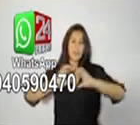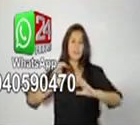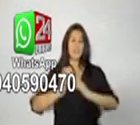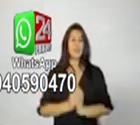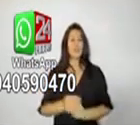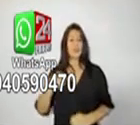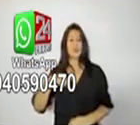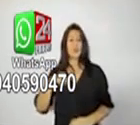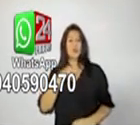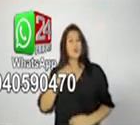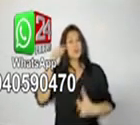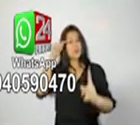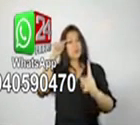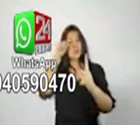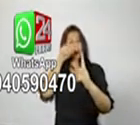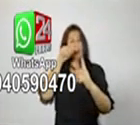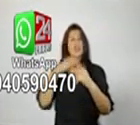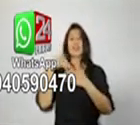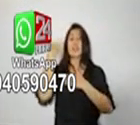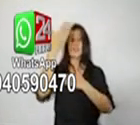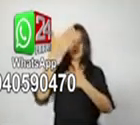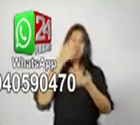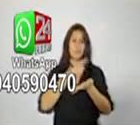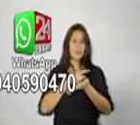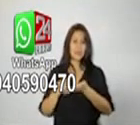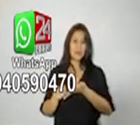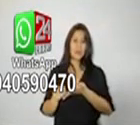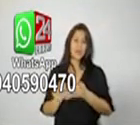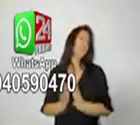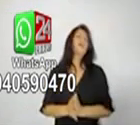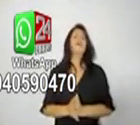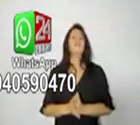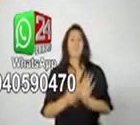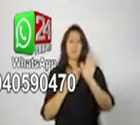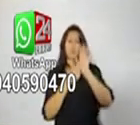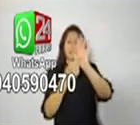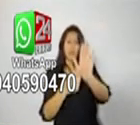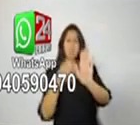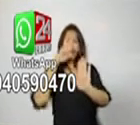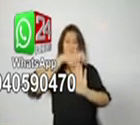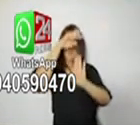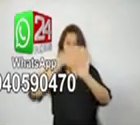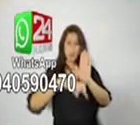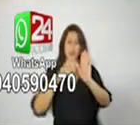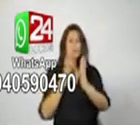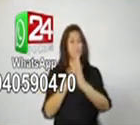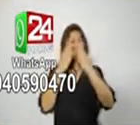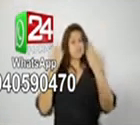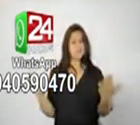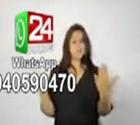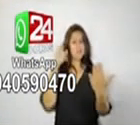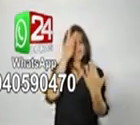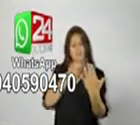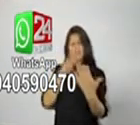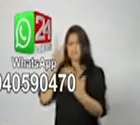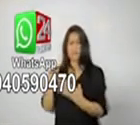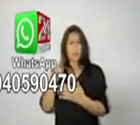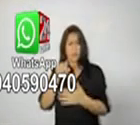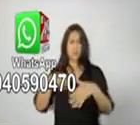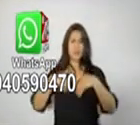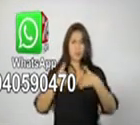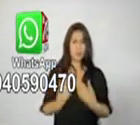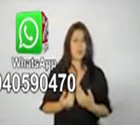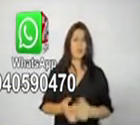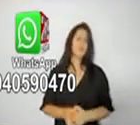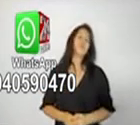ahora es que la próxima semana salga nuestro plan en todos los periódicos y con referencia